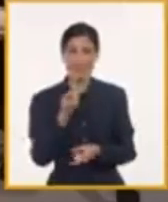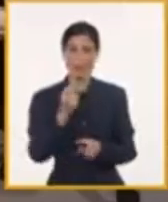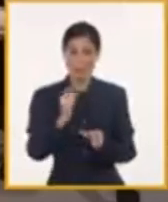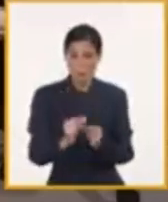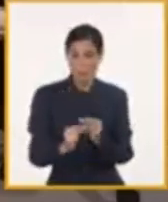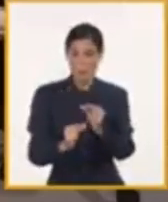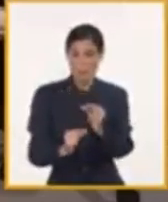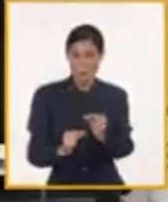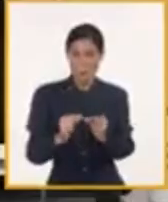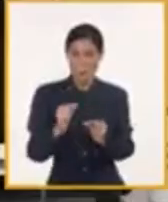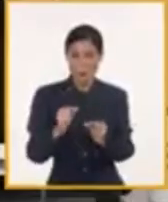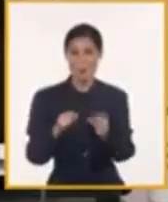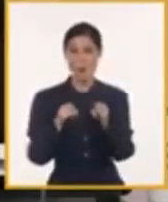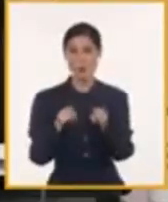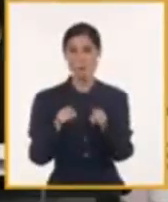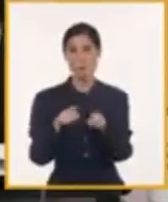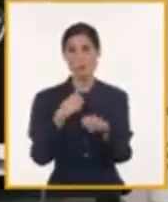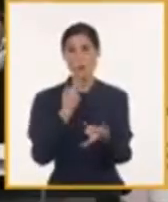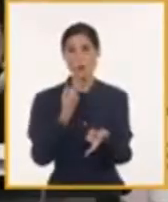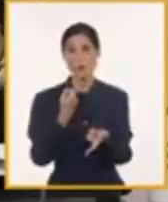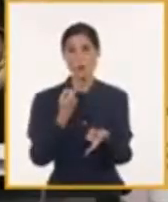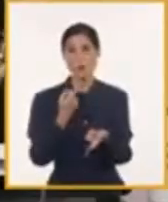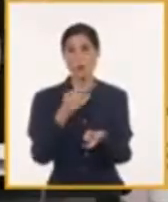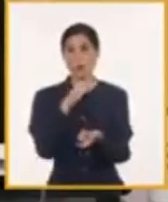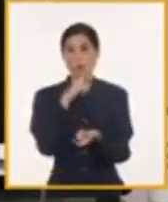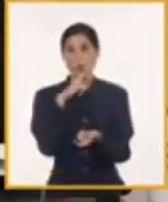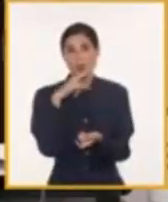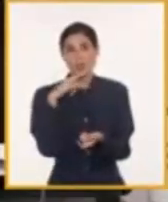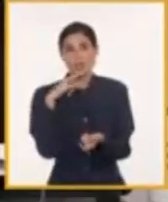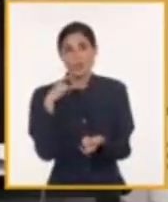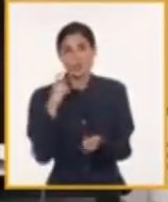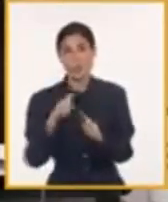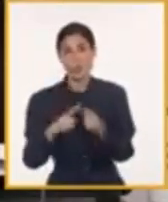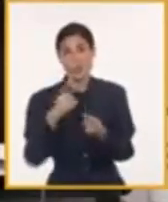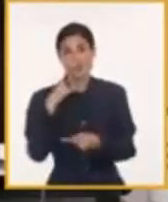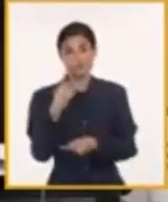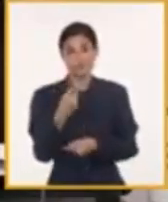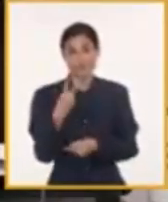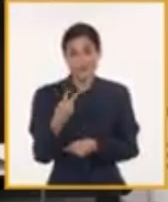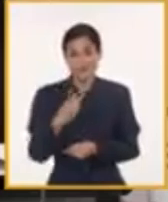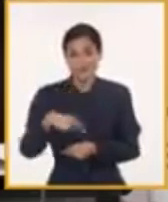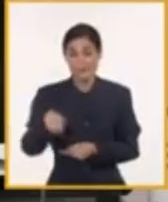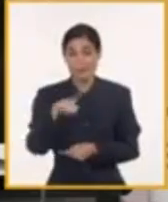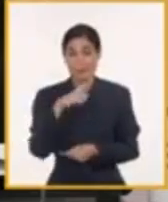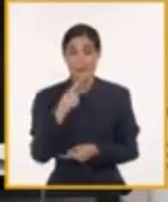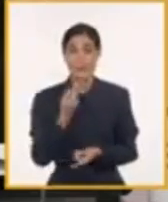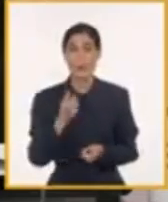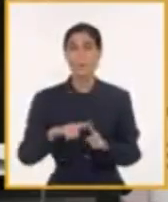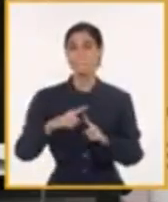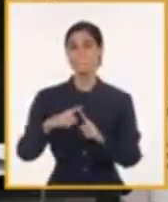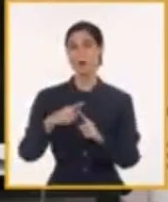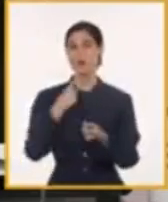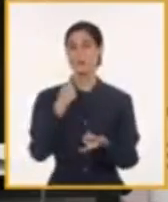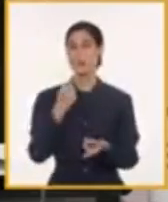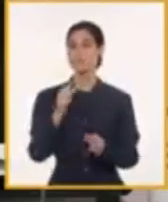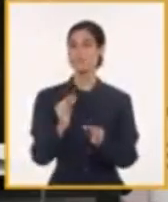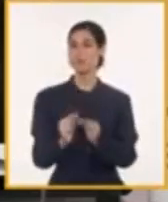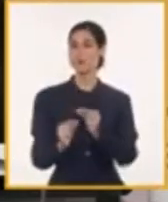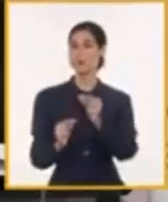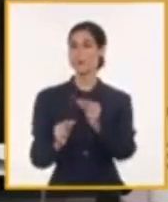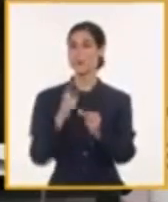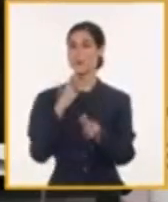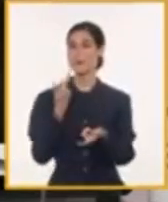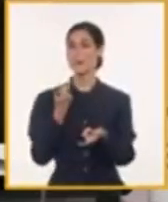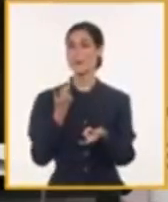financiamiento externo. Ustedes producen financiamiento. Se ha hablado, lo decía el primer ministro, de la posibilidad de